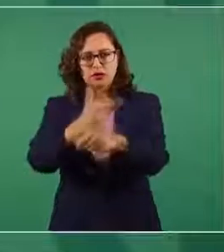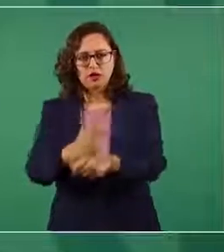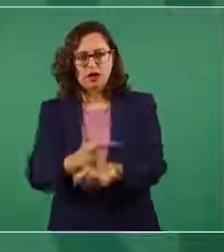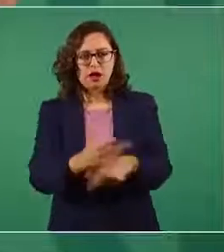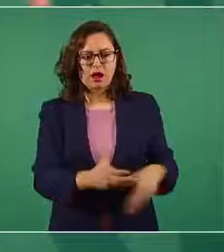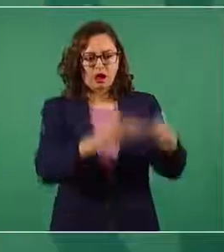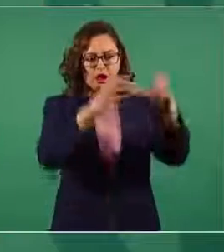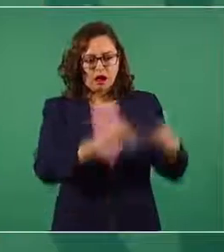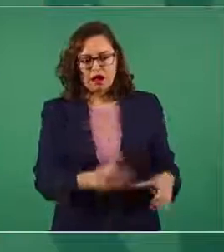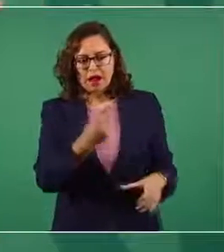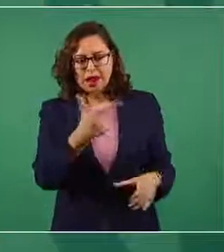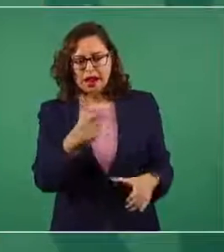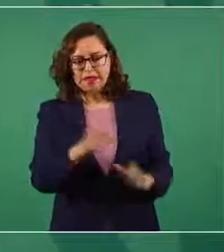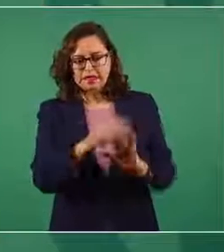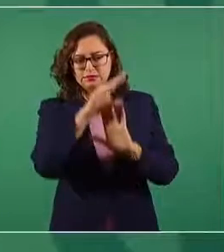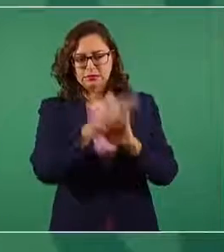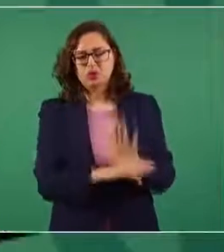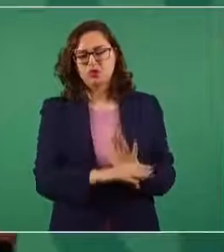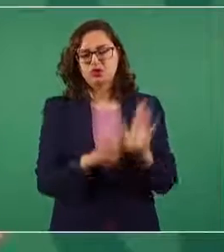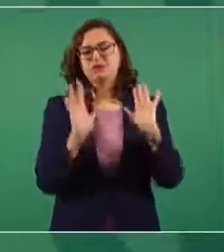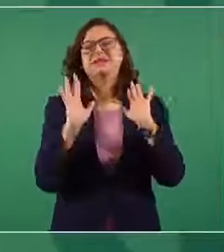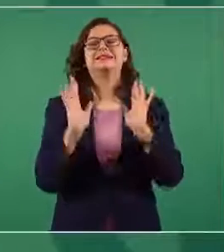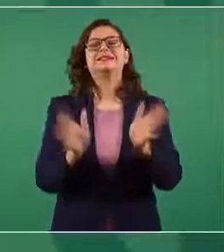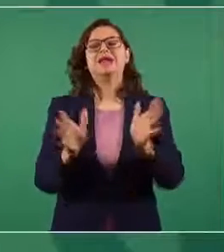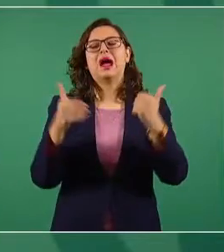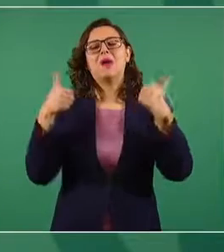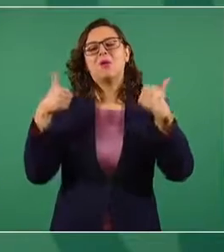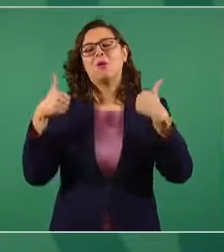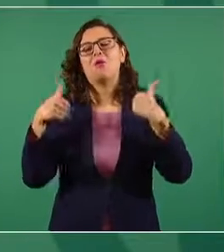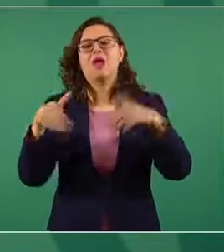porque yo ando en la calle